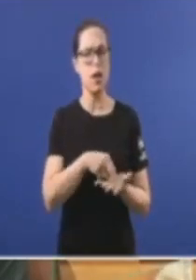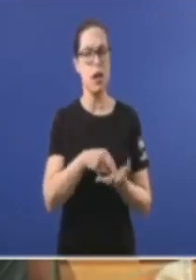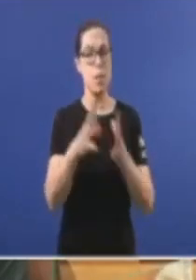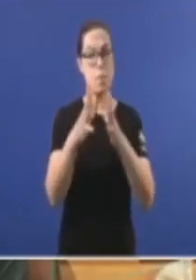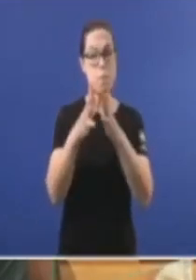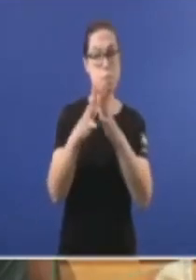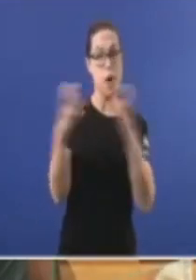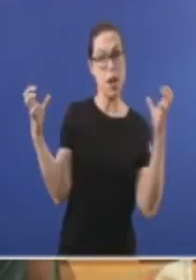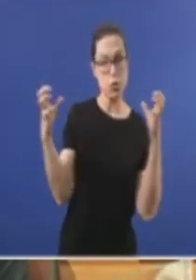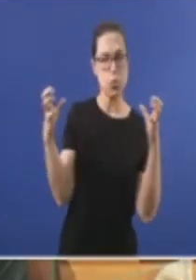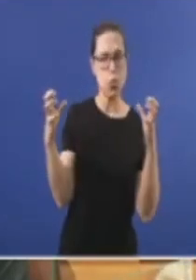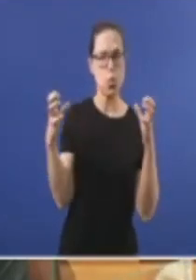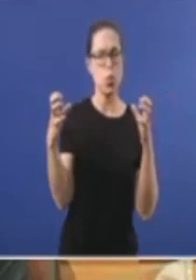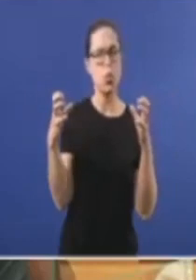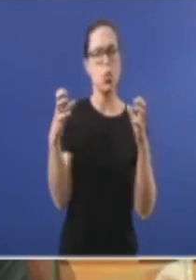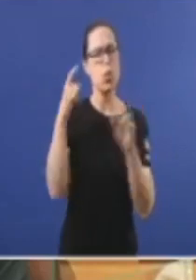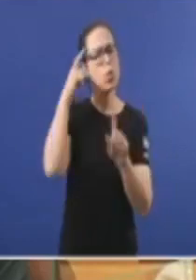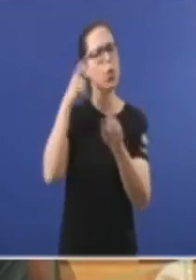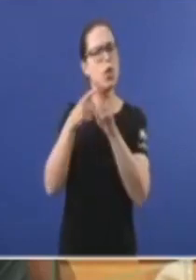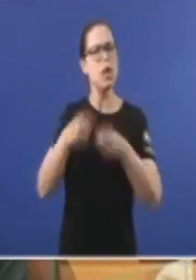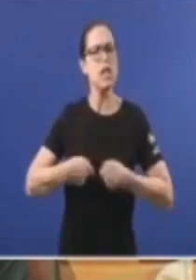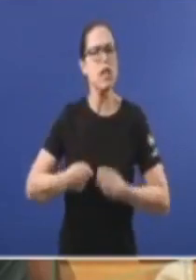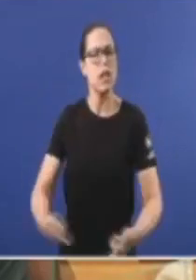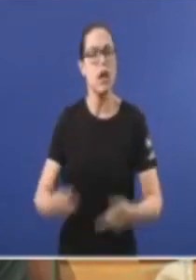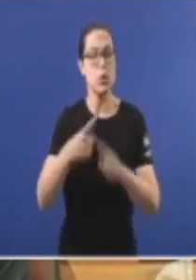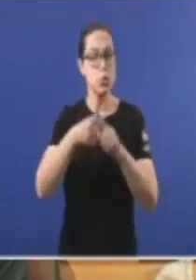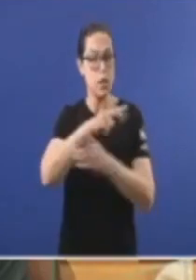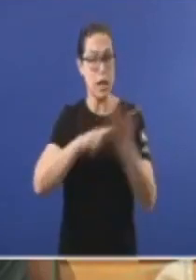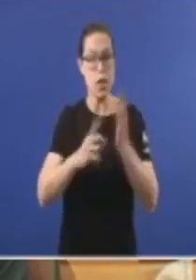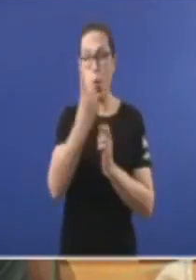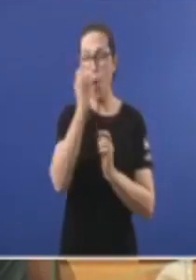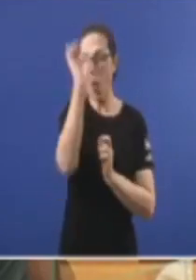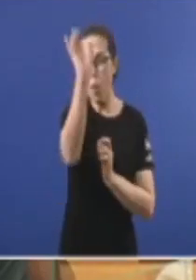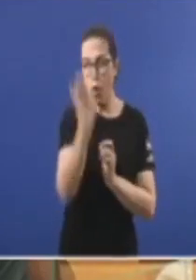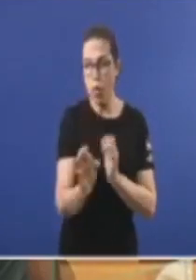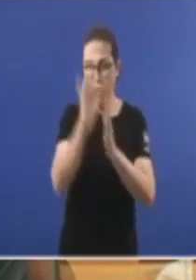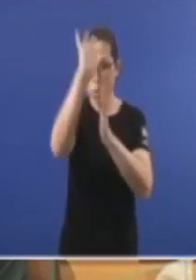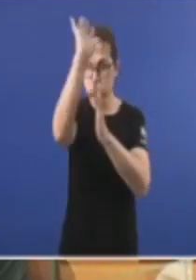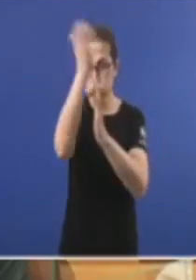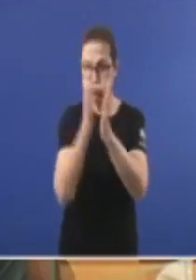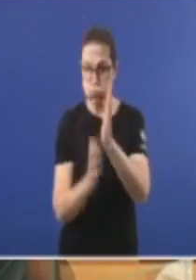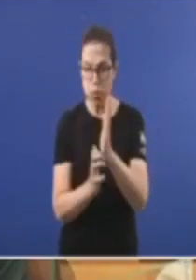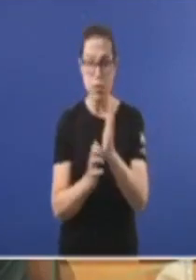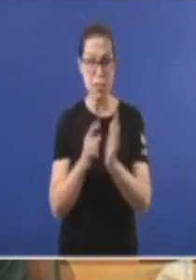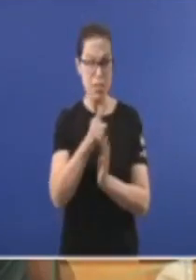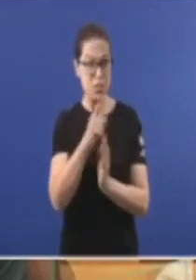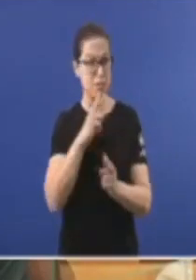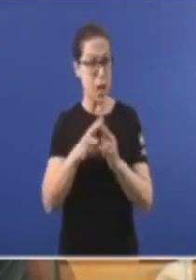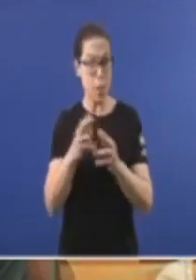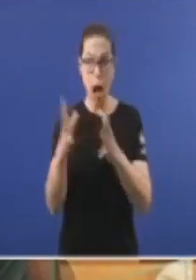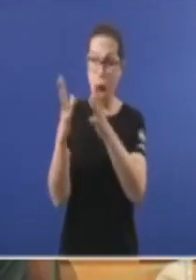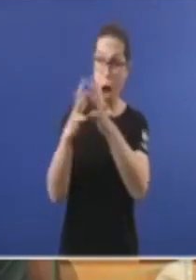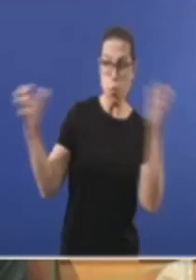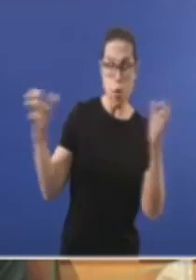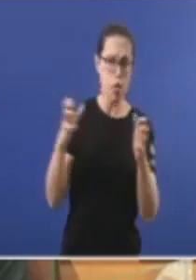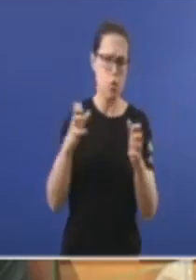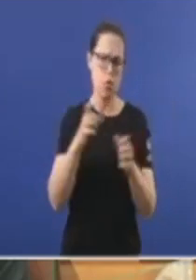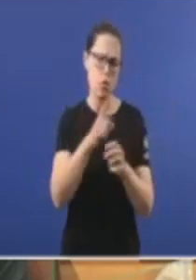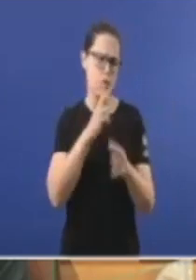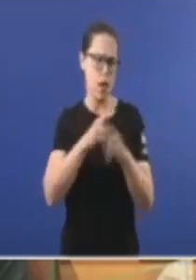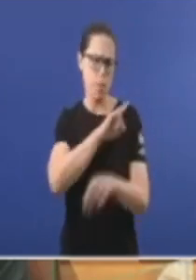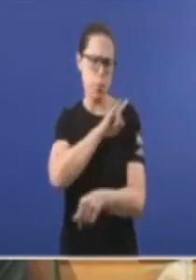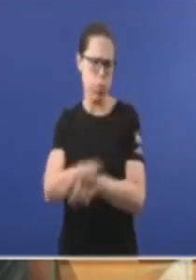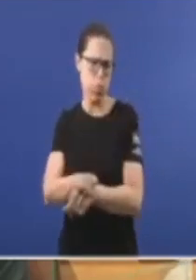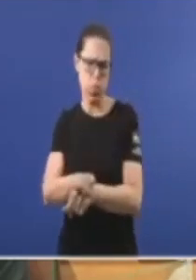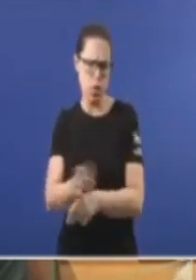do 1% do investimento que ten a Xunta de Galiza para o ano que ven. Eso non é un gran acordo de país, eso é unha tomadura de pelo.